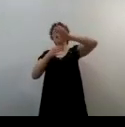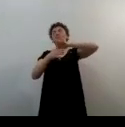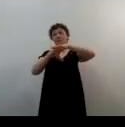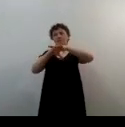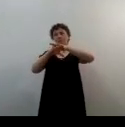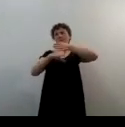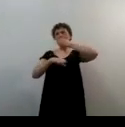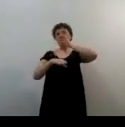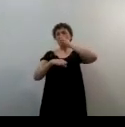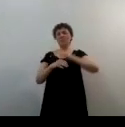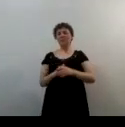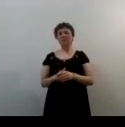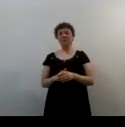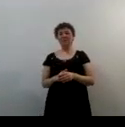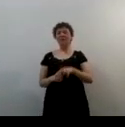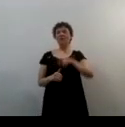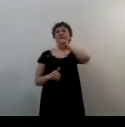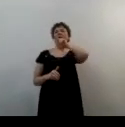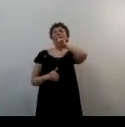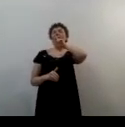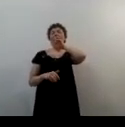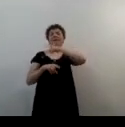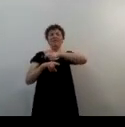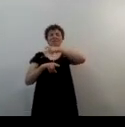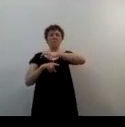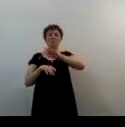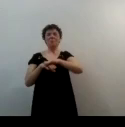Pero llevo mucho tiempo hablando ya.